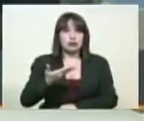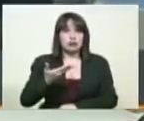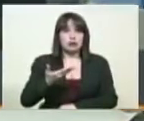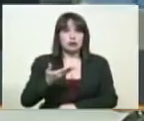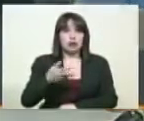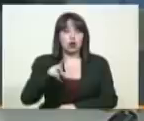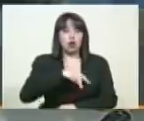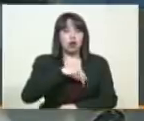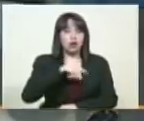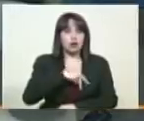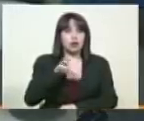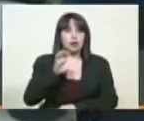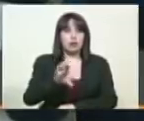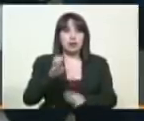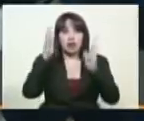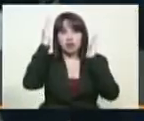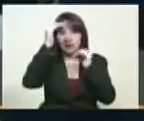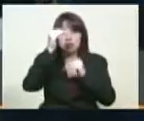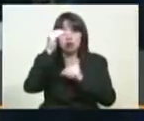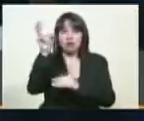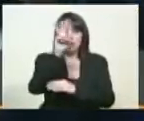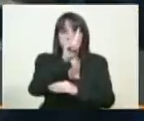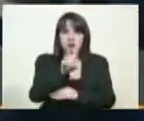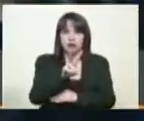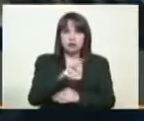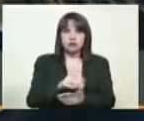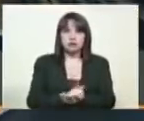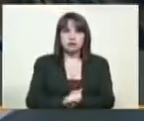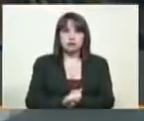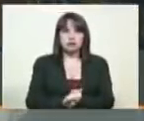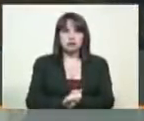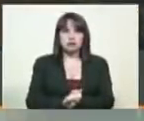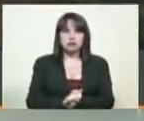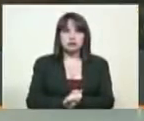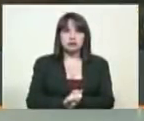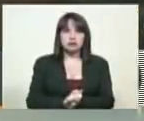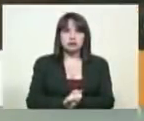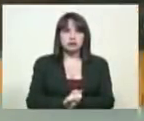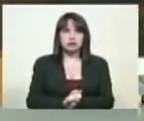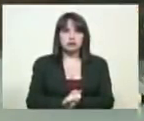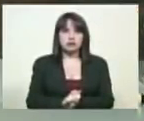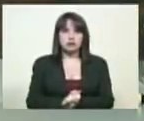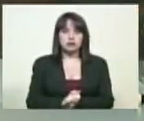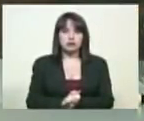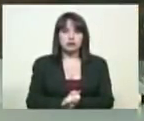el carné de la patria atención venezuela atención venezuela